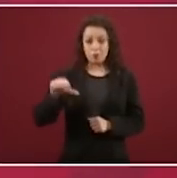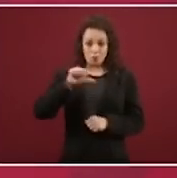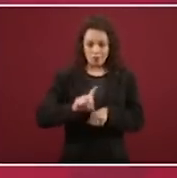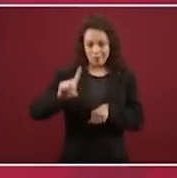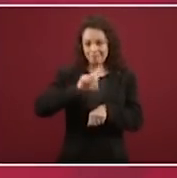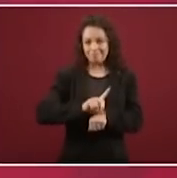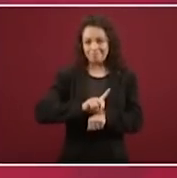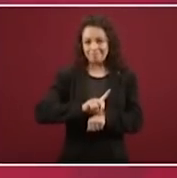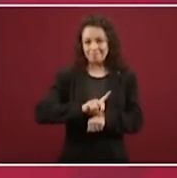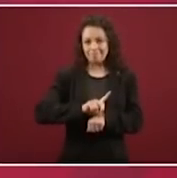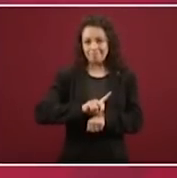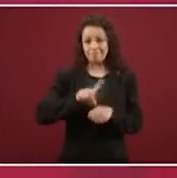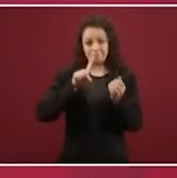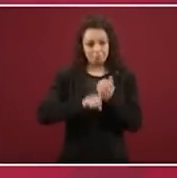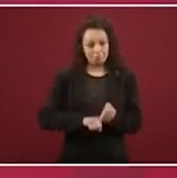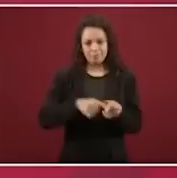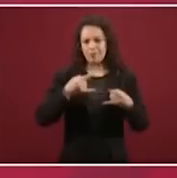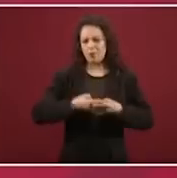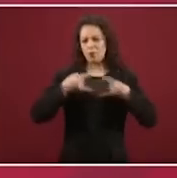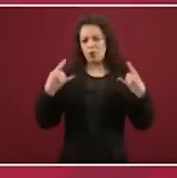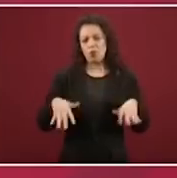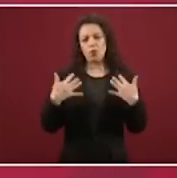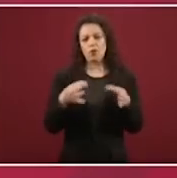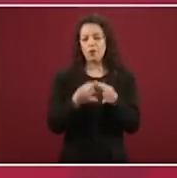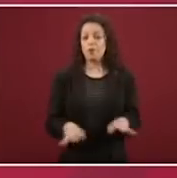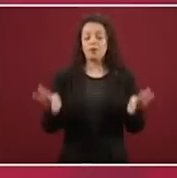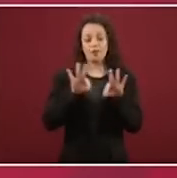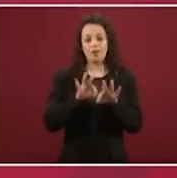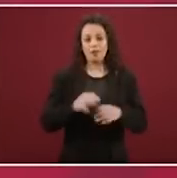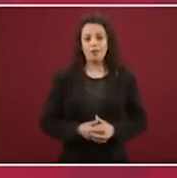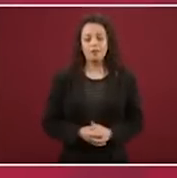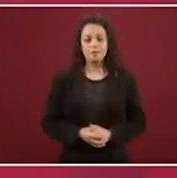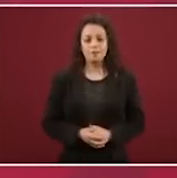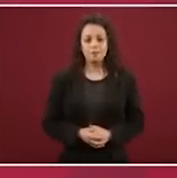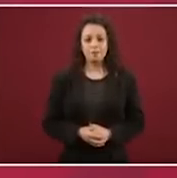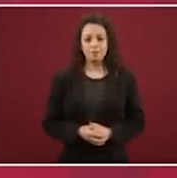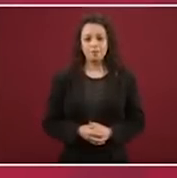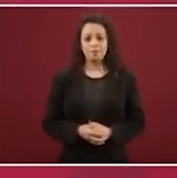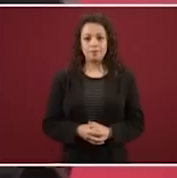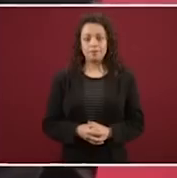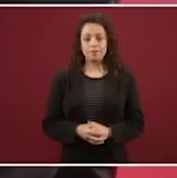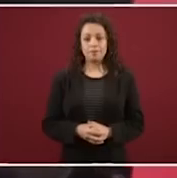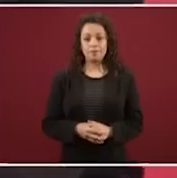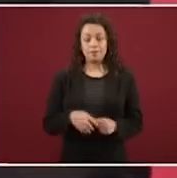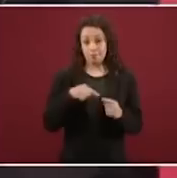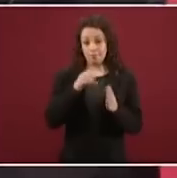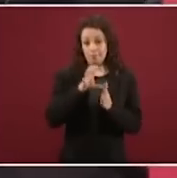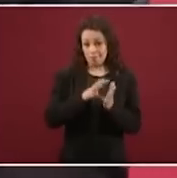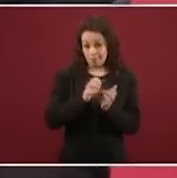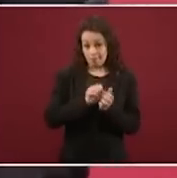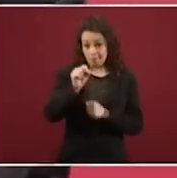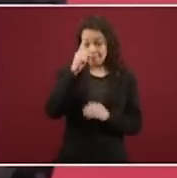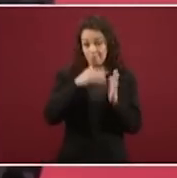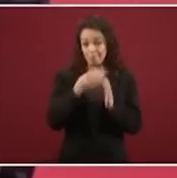día histórico importante, porque la Constitución del